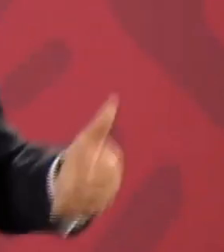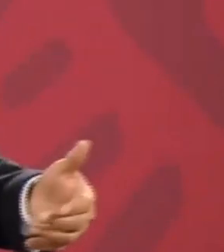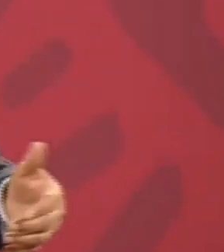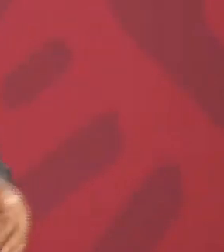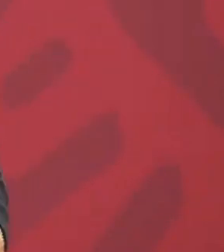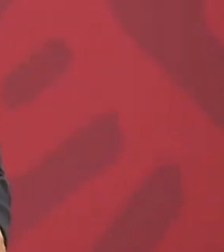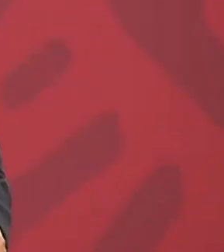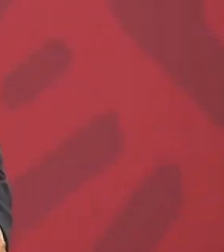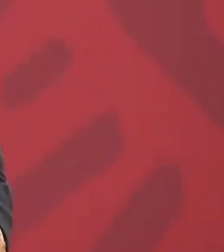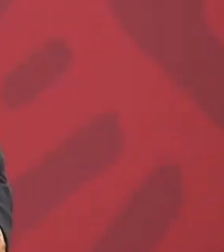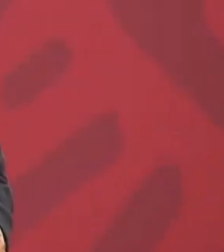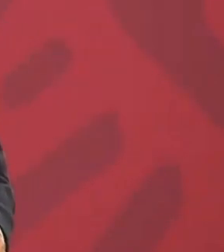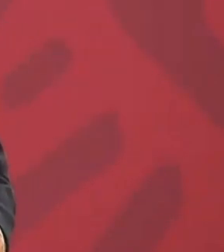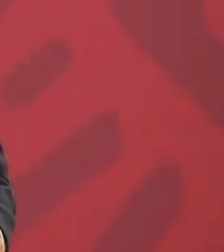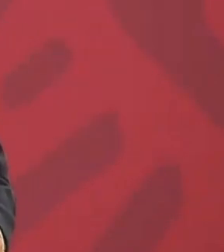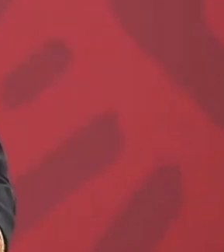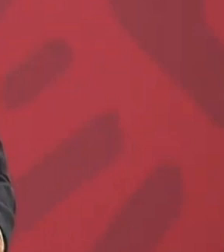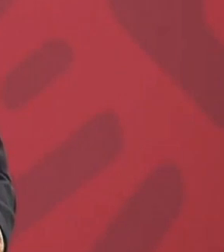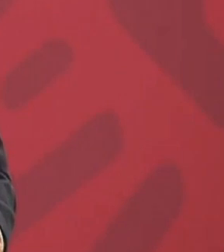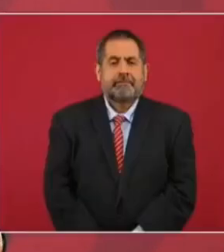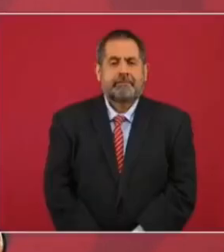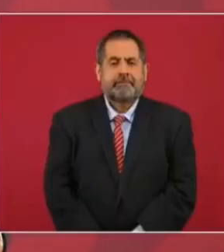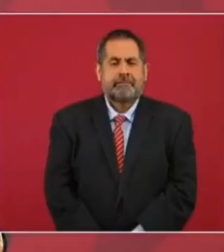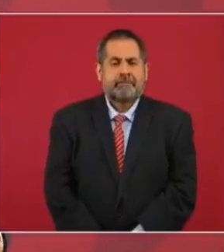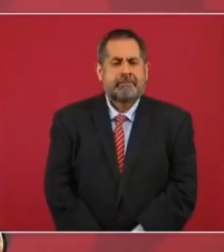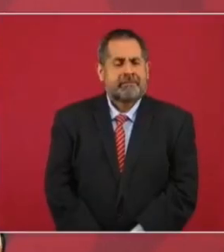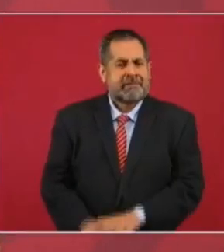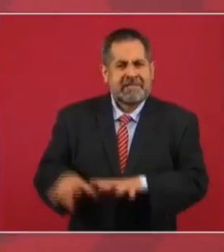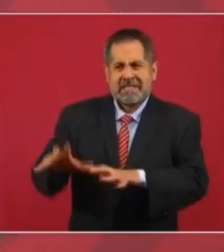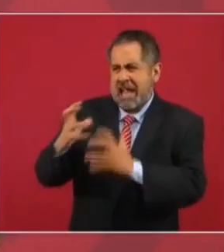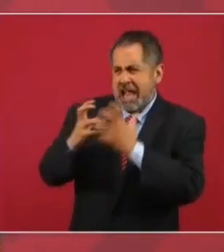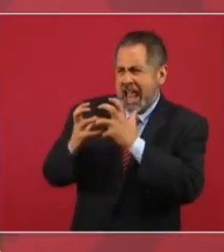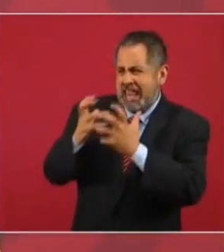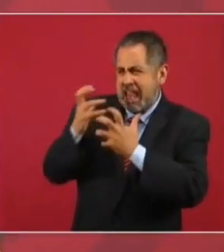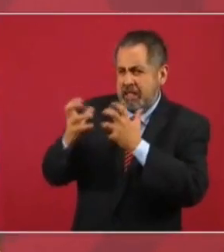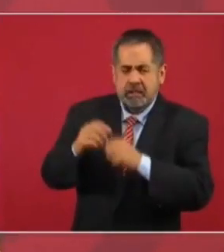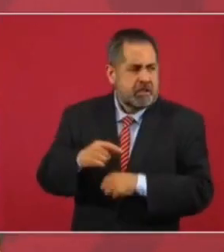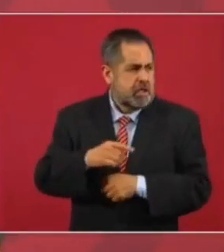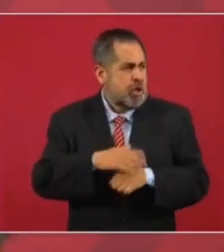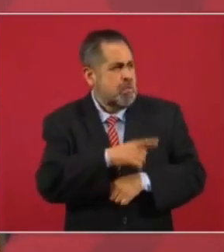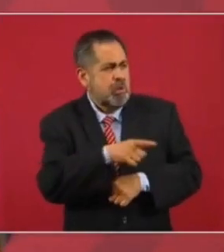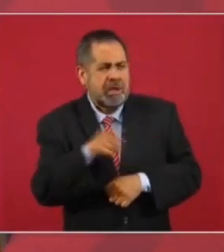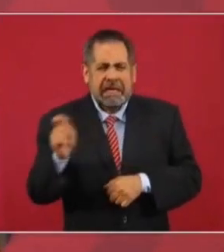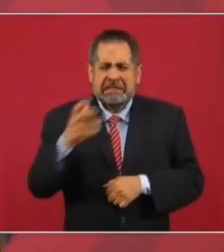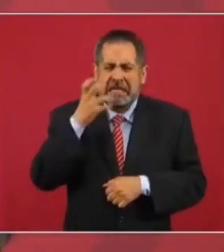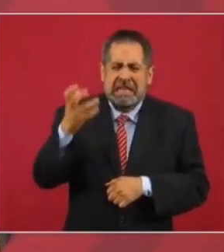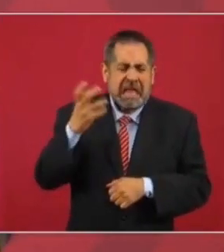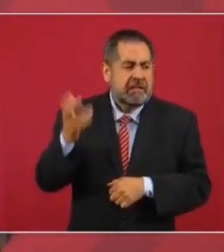Señor, Majestad, es que dicen que tienen hambre.